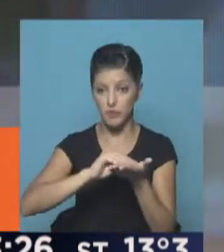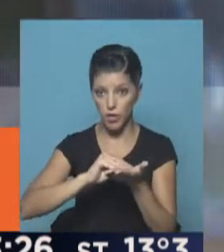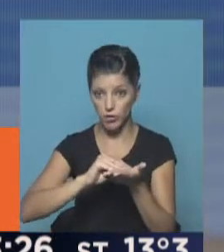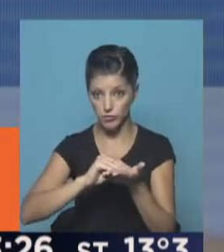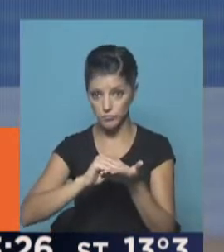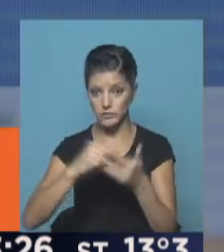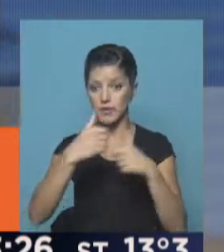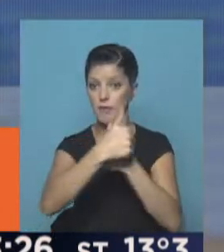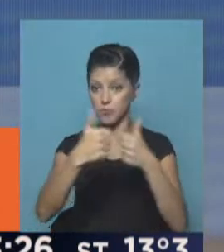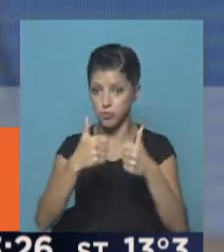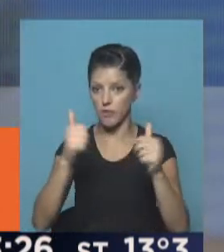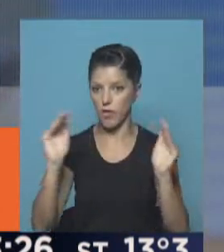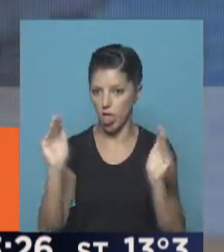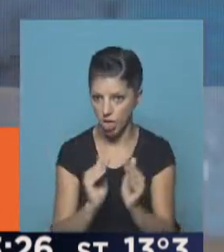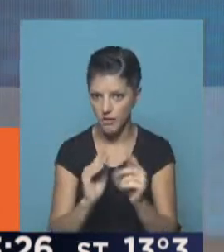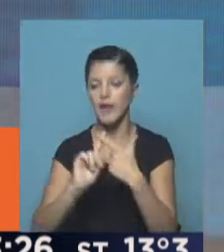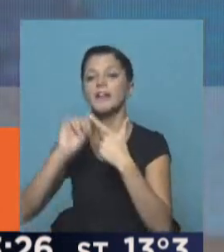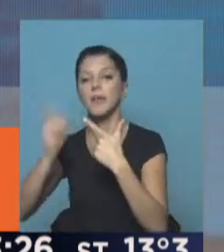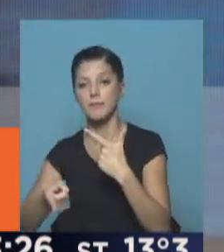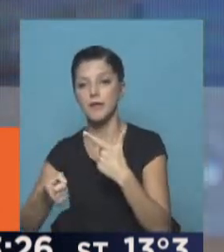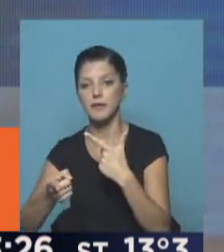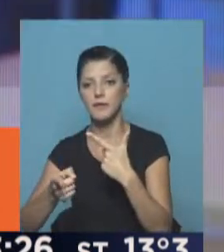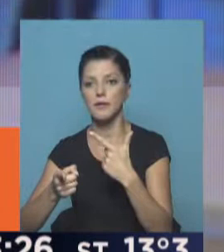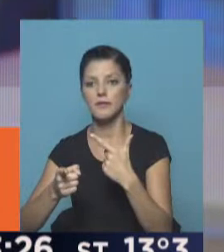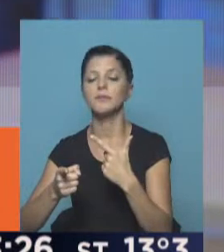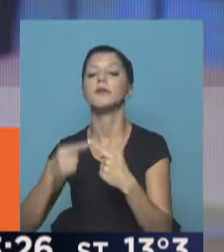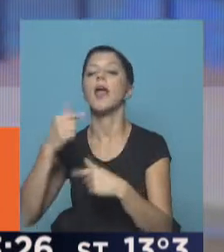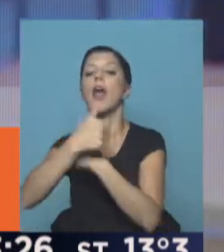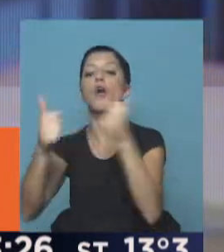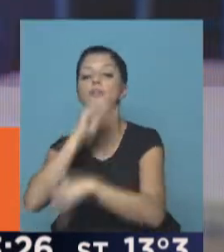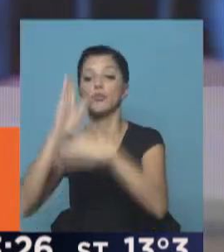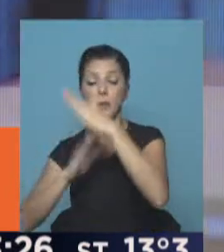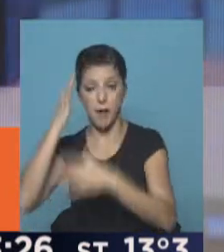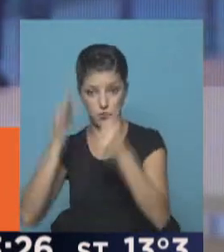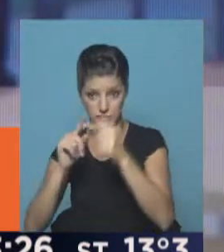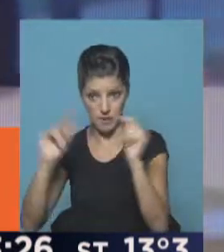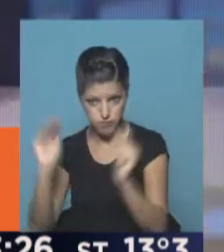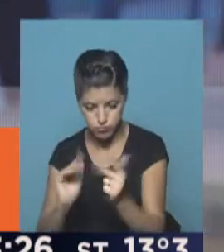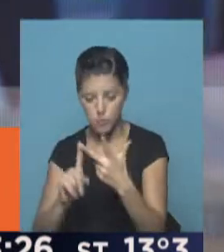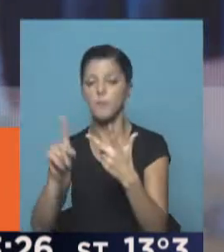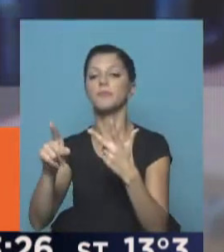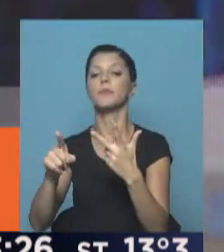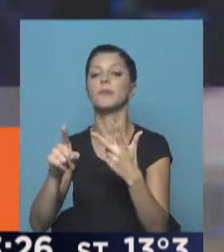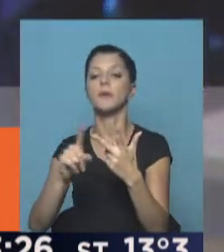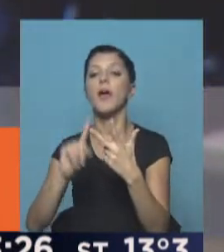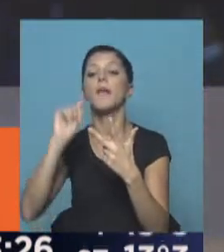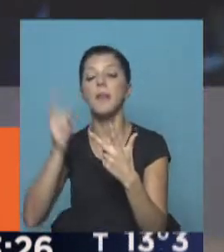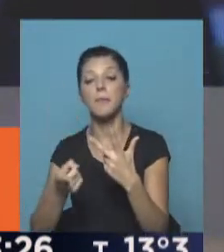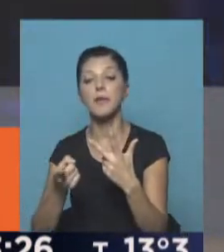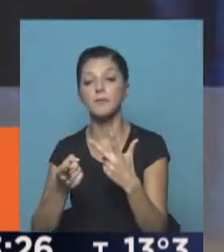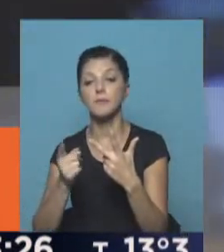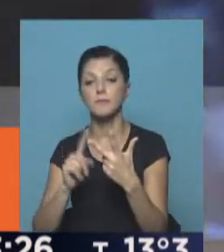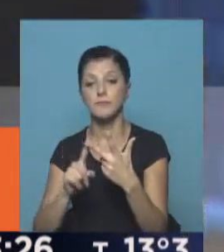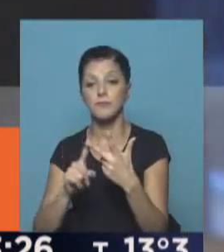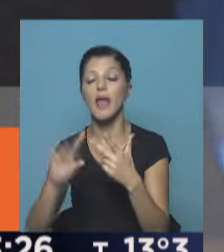muy controvertido que es la supresión de la Corte Suprema de Justicia. La introducción de una dosis de proporcionalidad en la